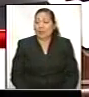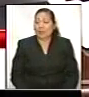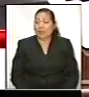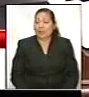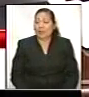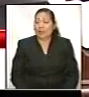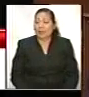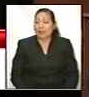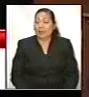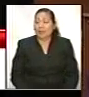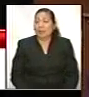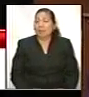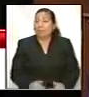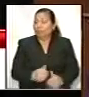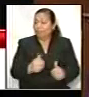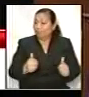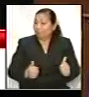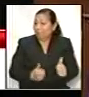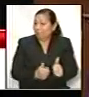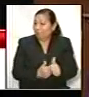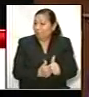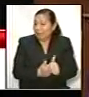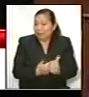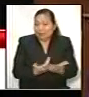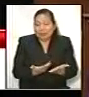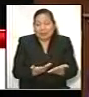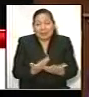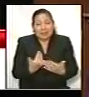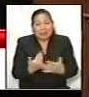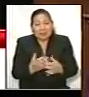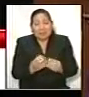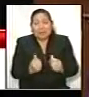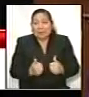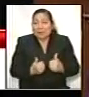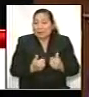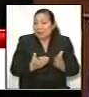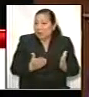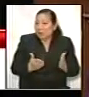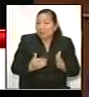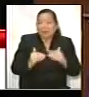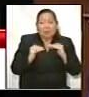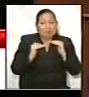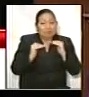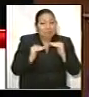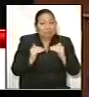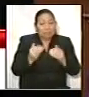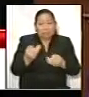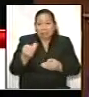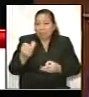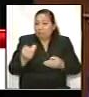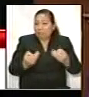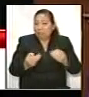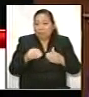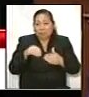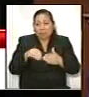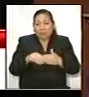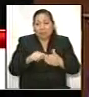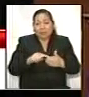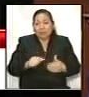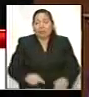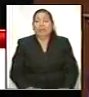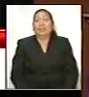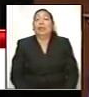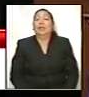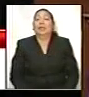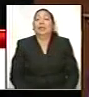Tiempo adicional. Que detrás de esas decisiones subyace demarcación de límites, presupuestos, nombramiento de autoridades,